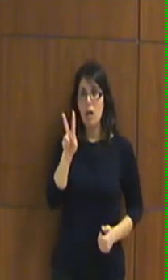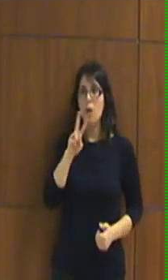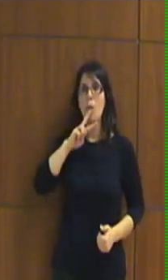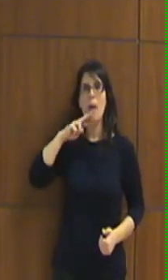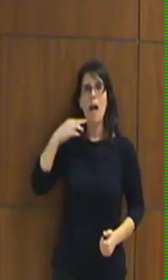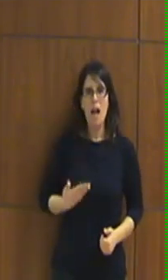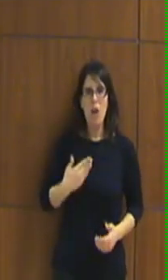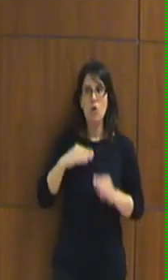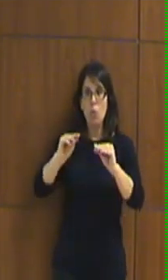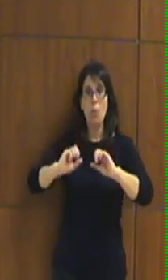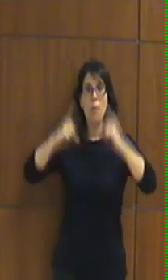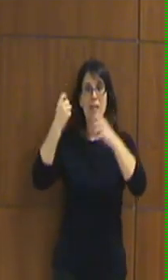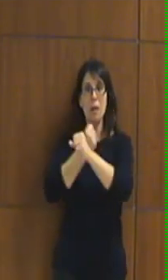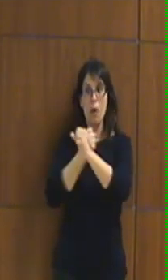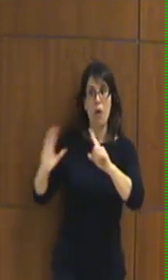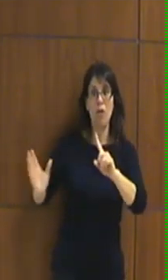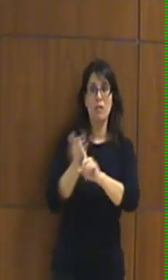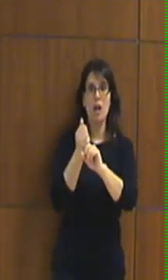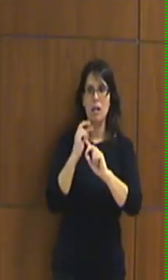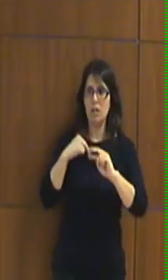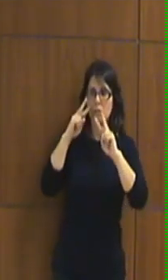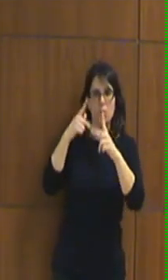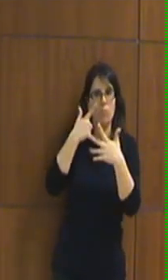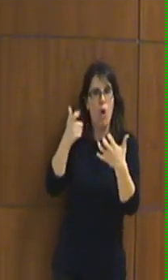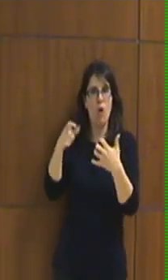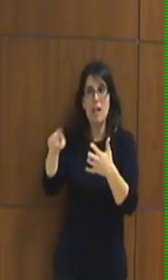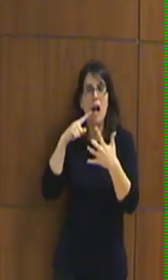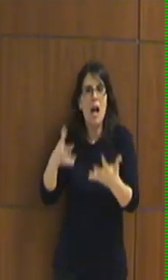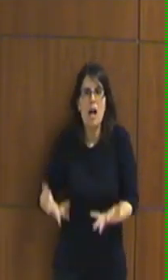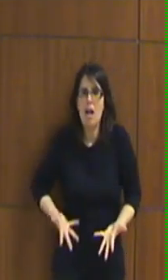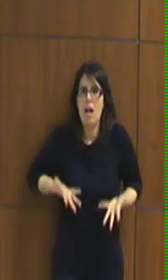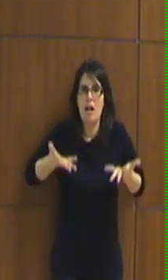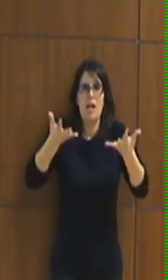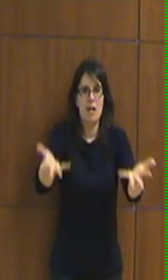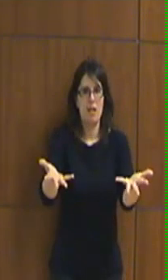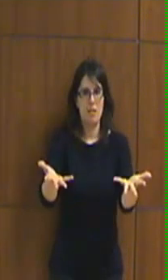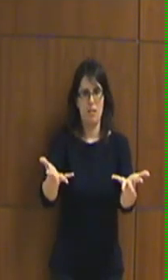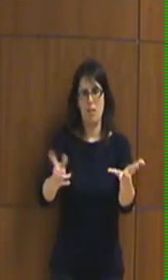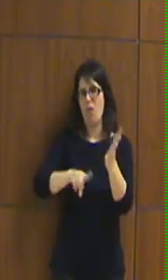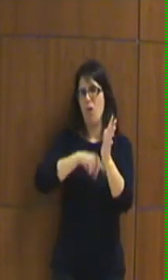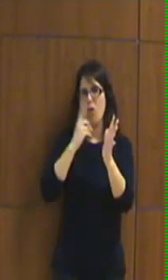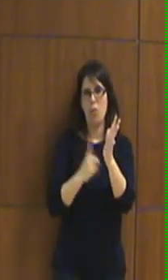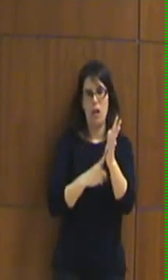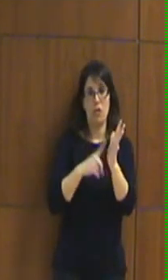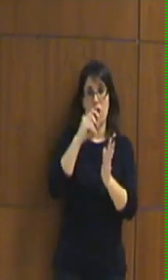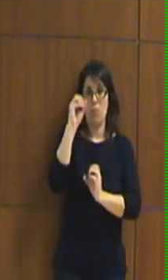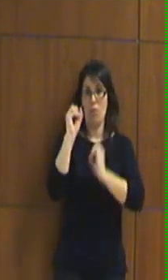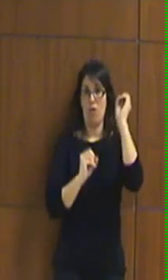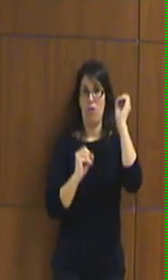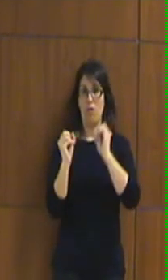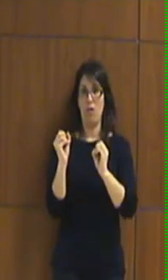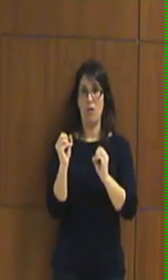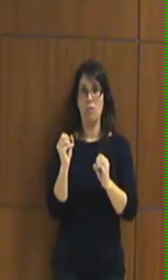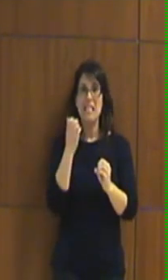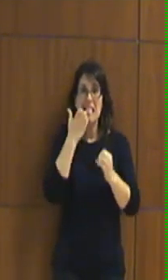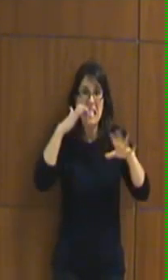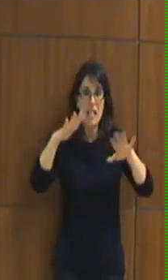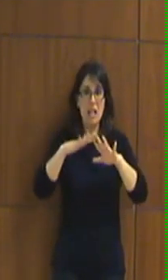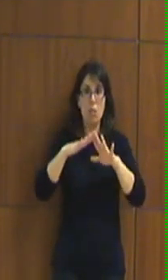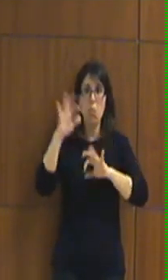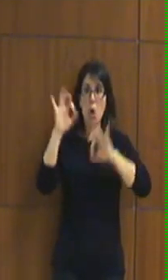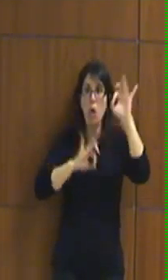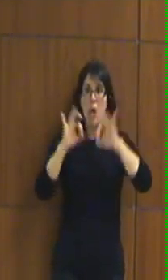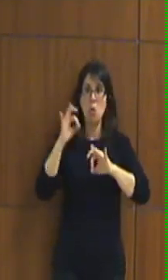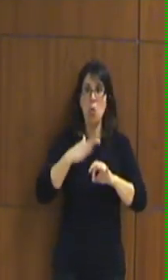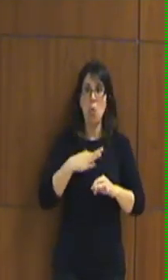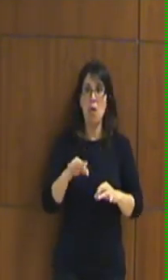su primer trabajo. Con lo cual, la entrega a ese trabajo, yo, si pudiésemos cuantificar en porcentaje,